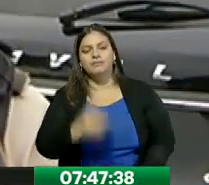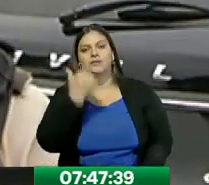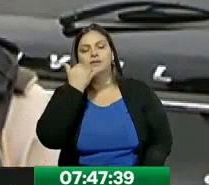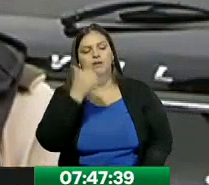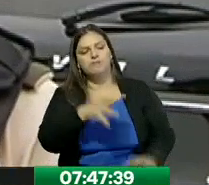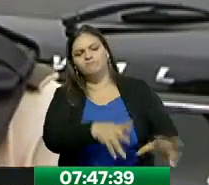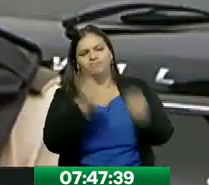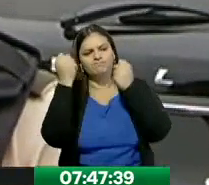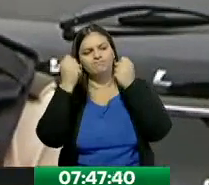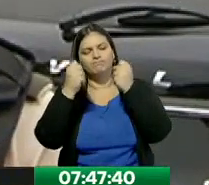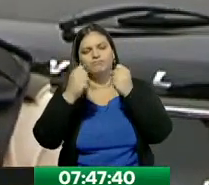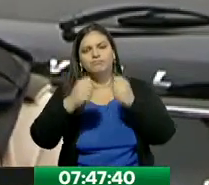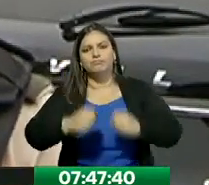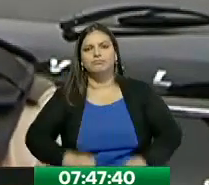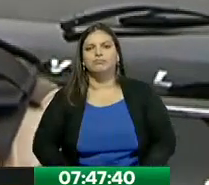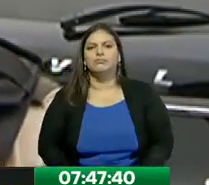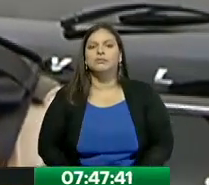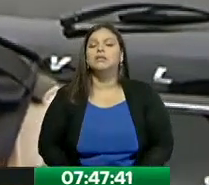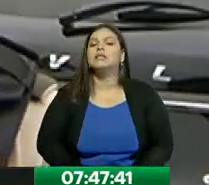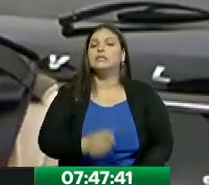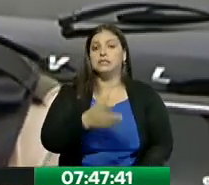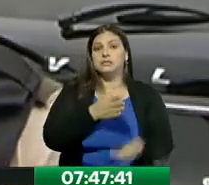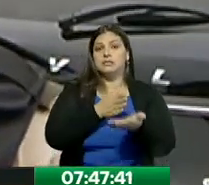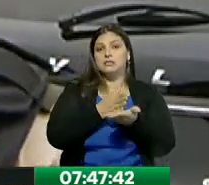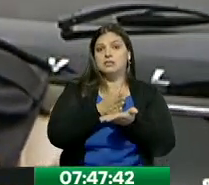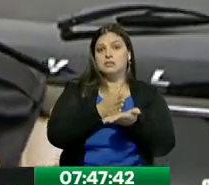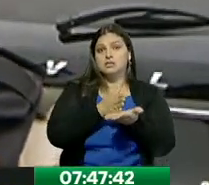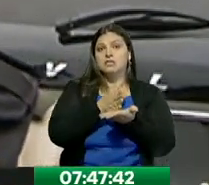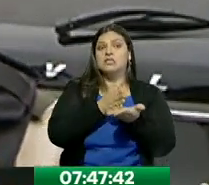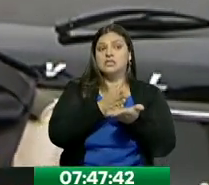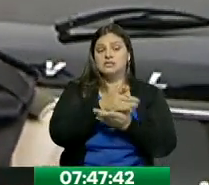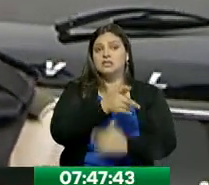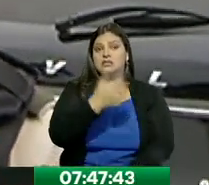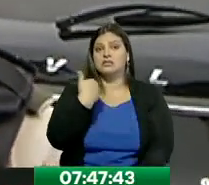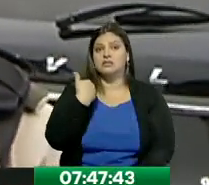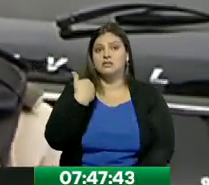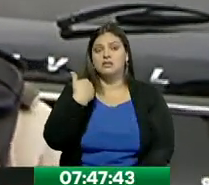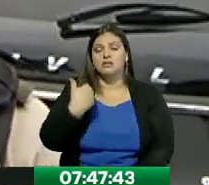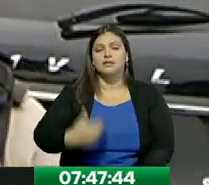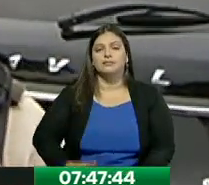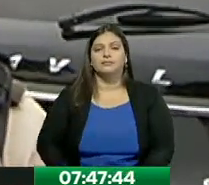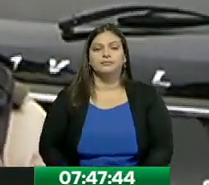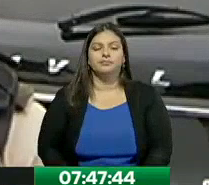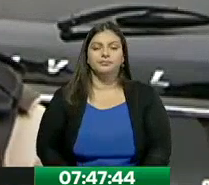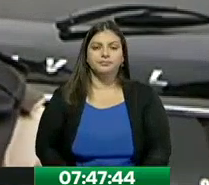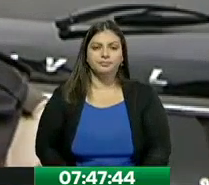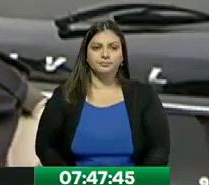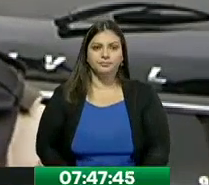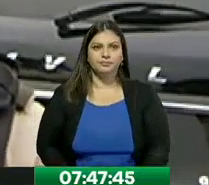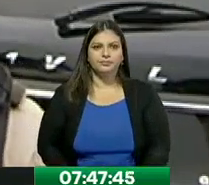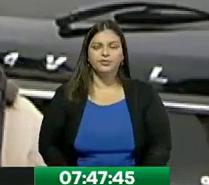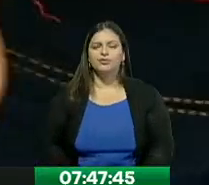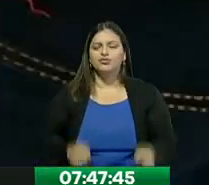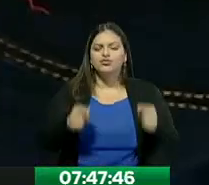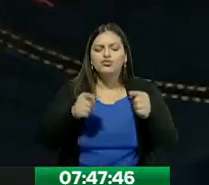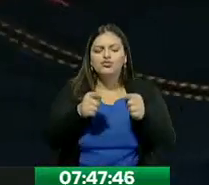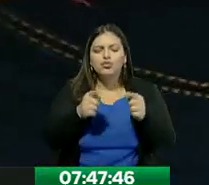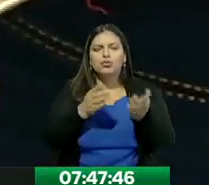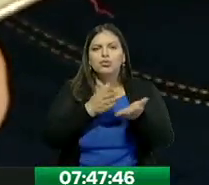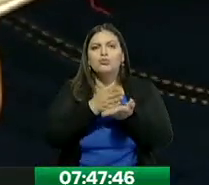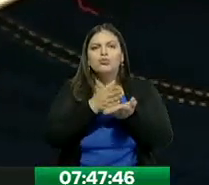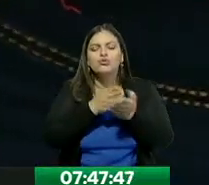arma? La señorita indica que se encontraban con un arma blanca, una pequeña navaja.